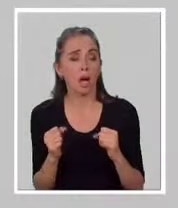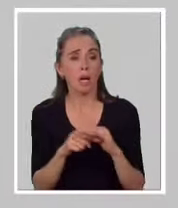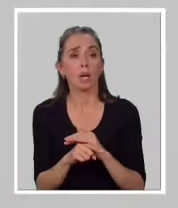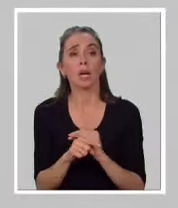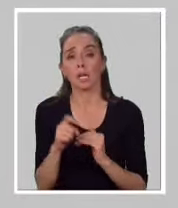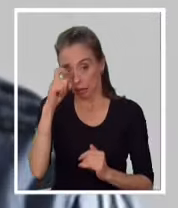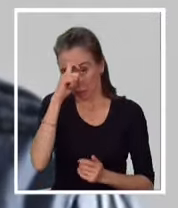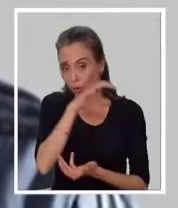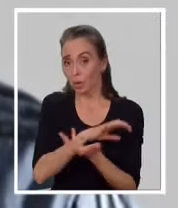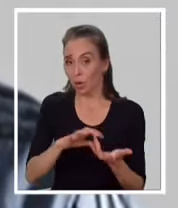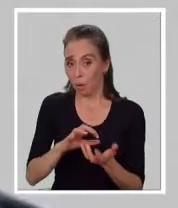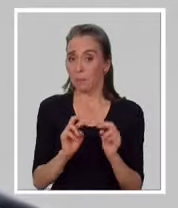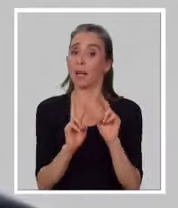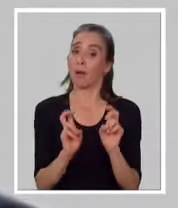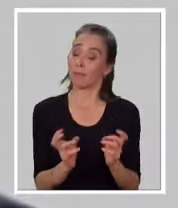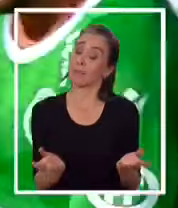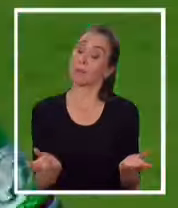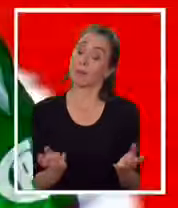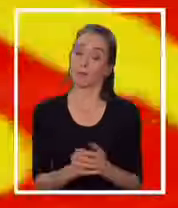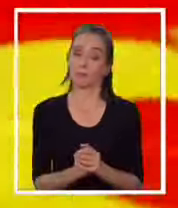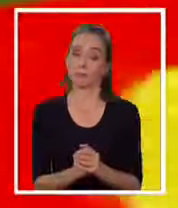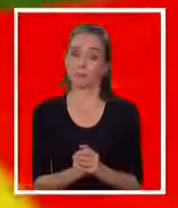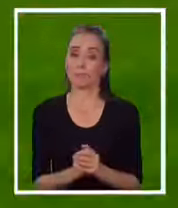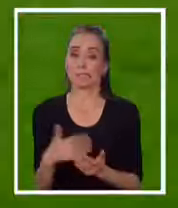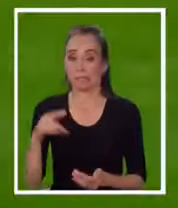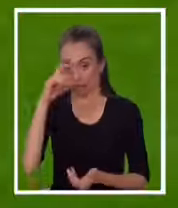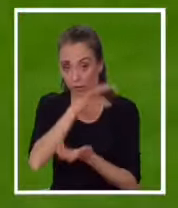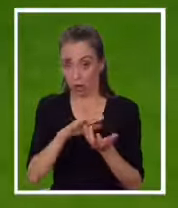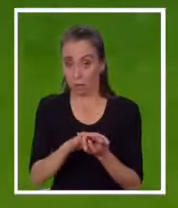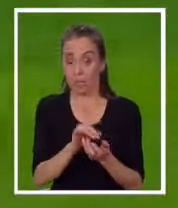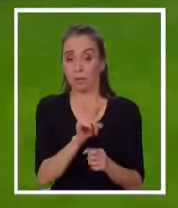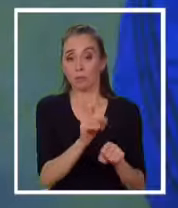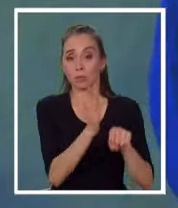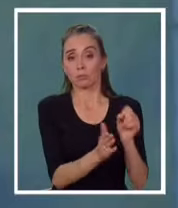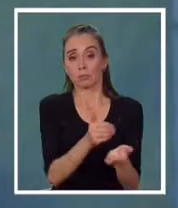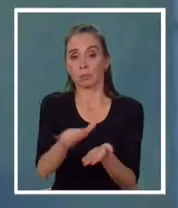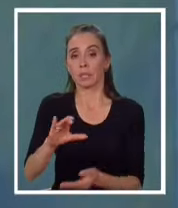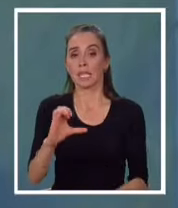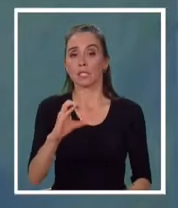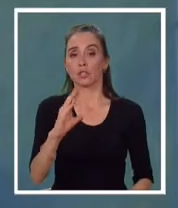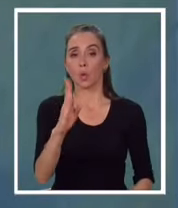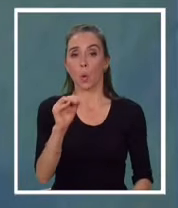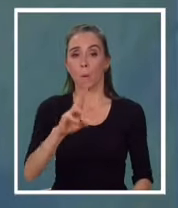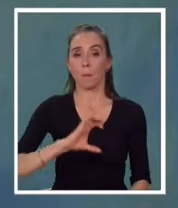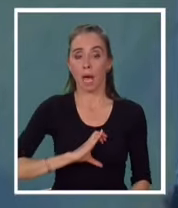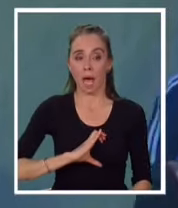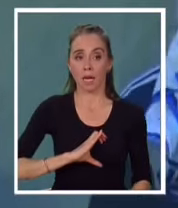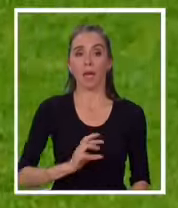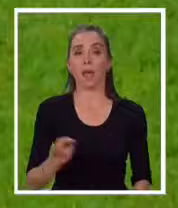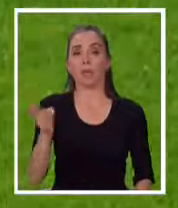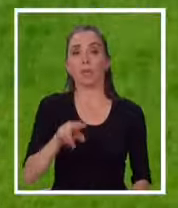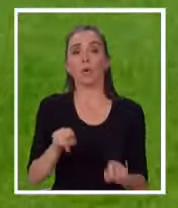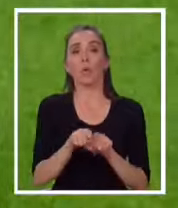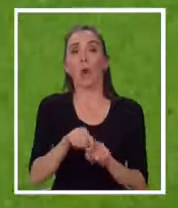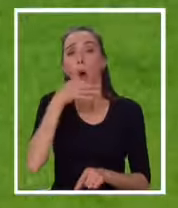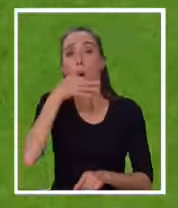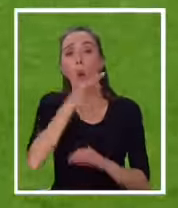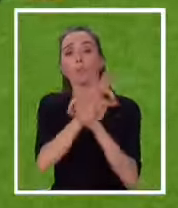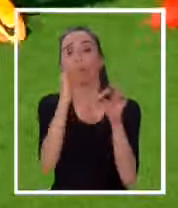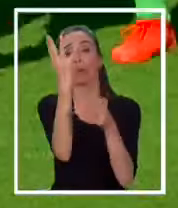Está complicado el tema. Tan complejo que le costó el puesto a Escobar y nuevamente, casi como un cuento de